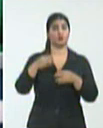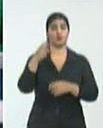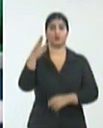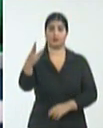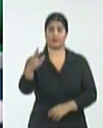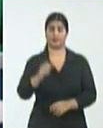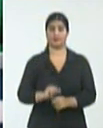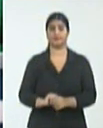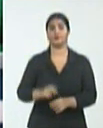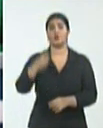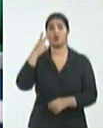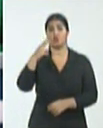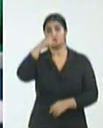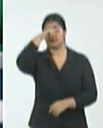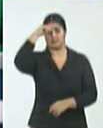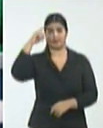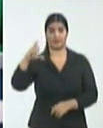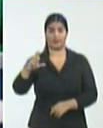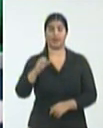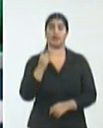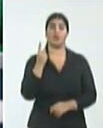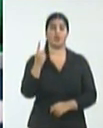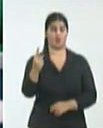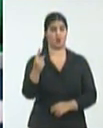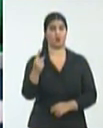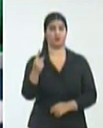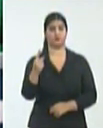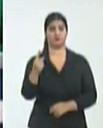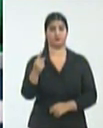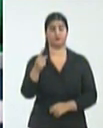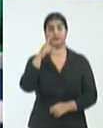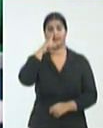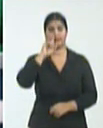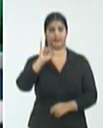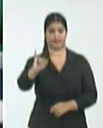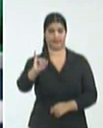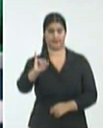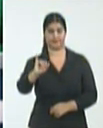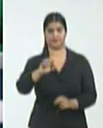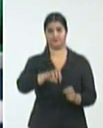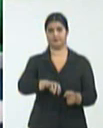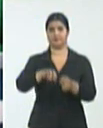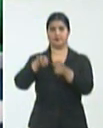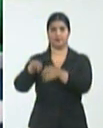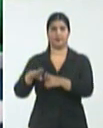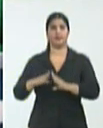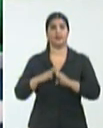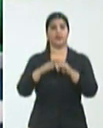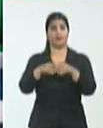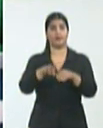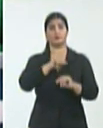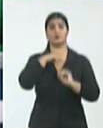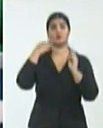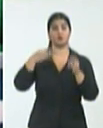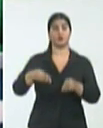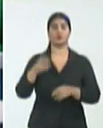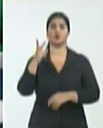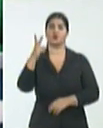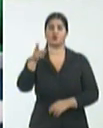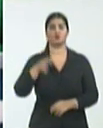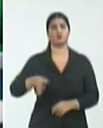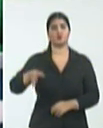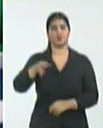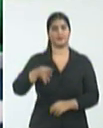y un paciente del municipio de Camaguaní. En la provincia de Granma fallecen 2 pacientes de los